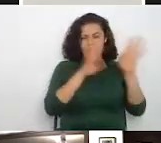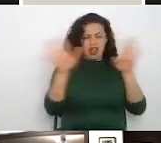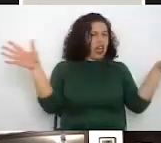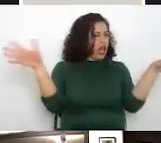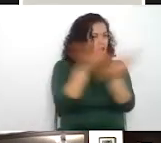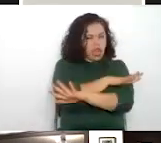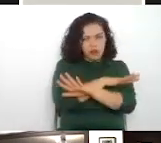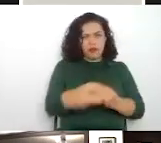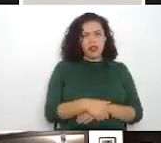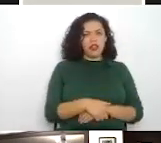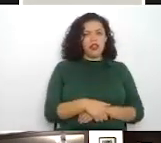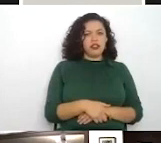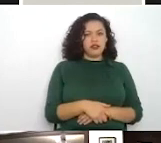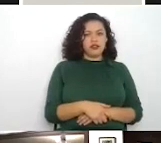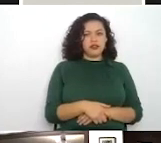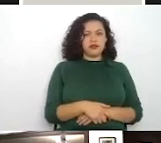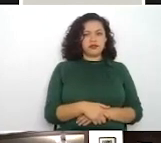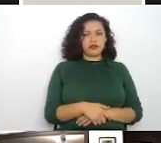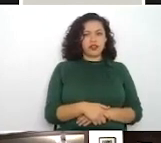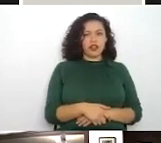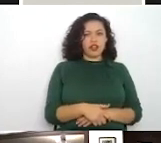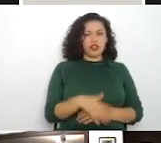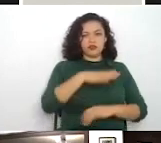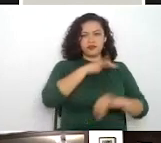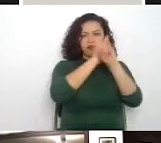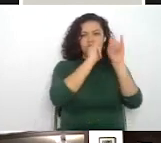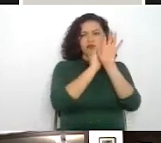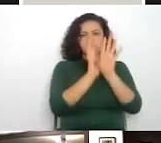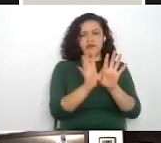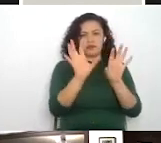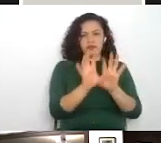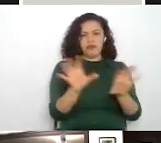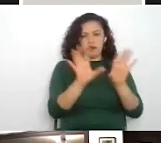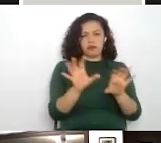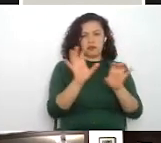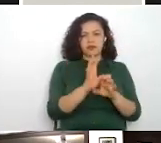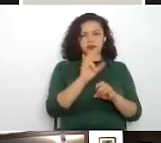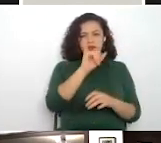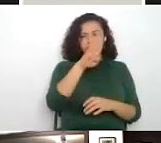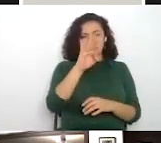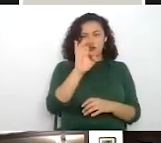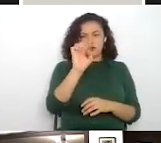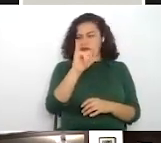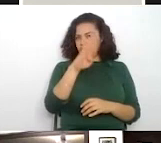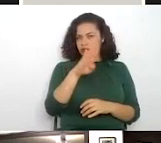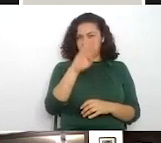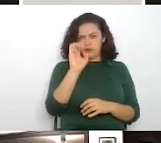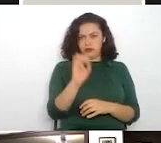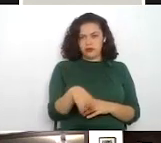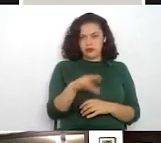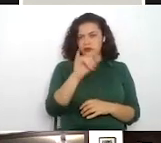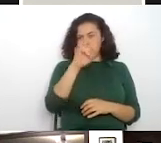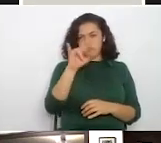ya llegó la digitalización a IBM y nos permitió hacer esto